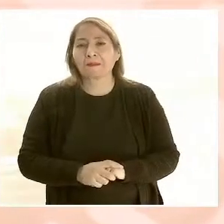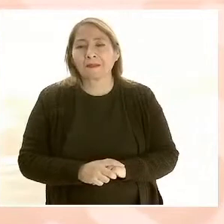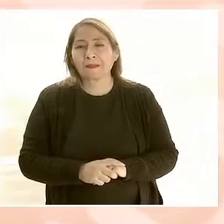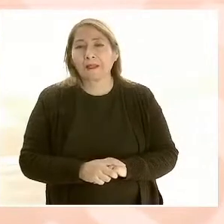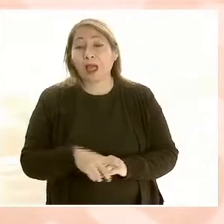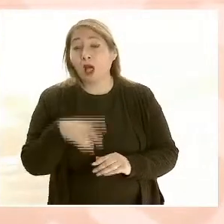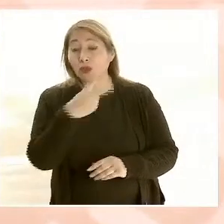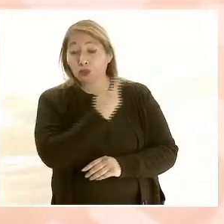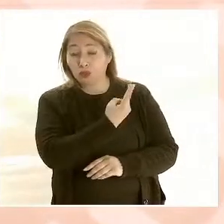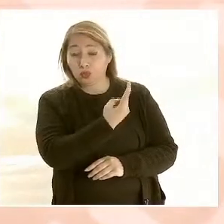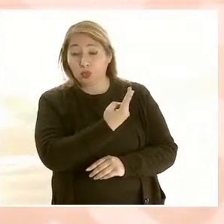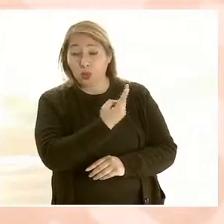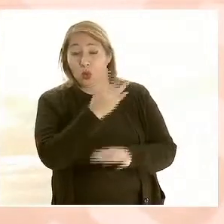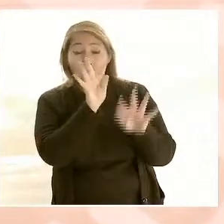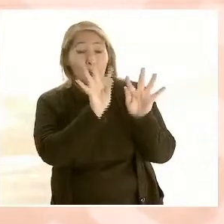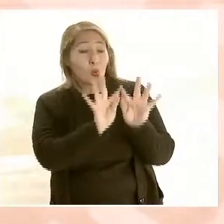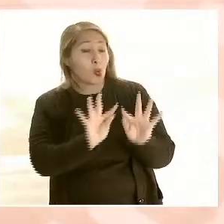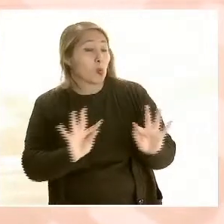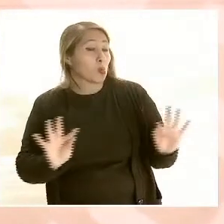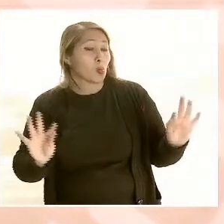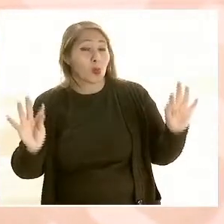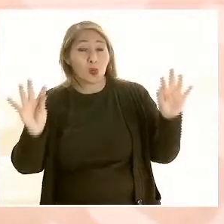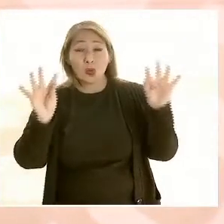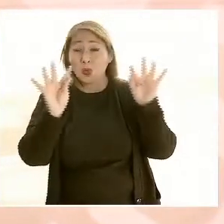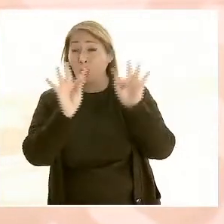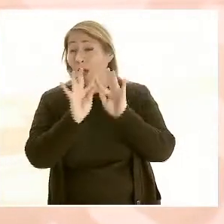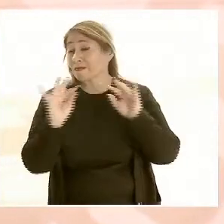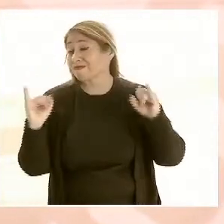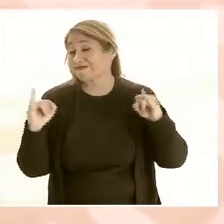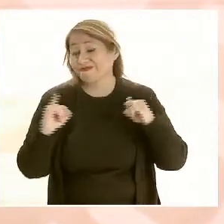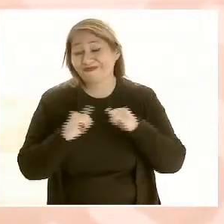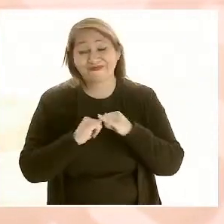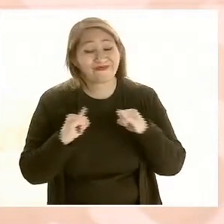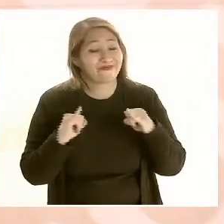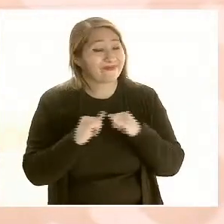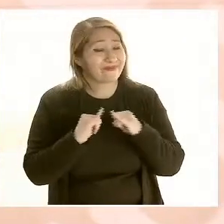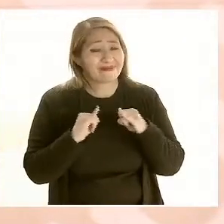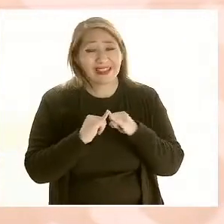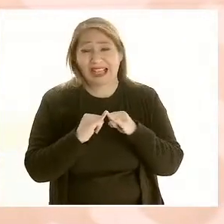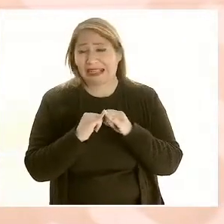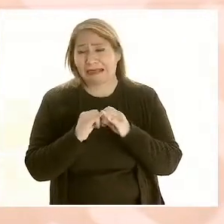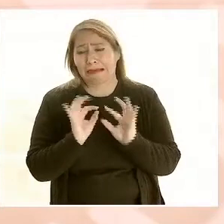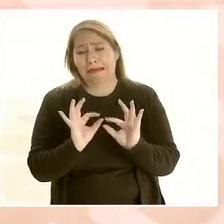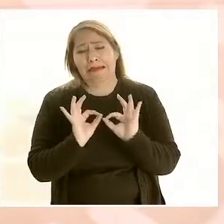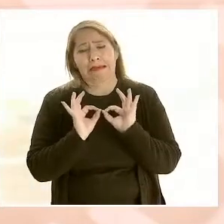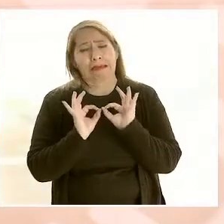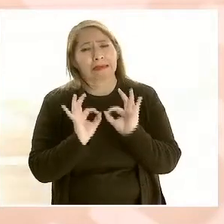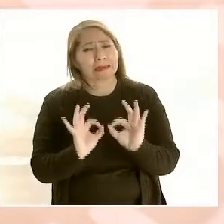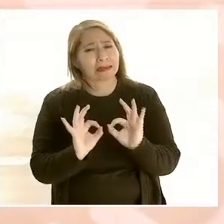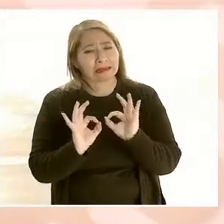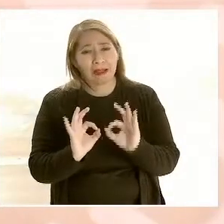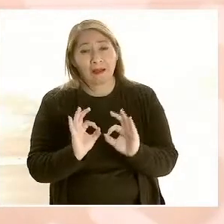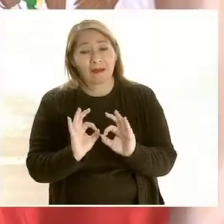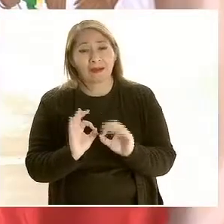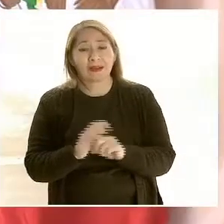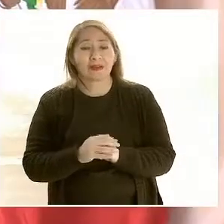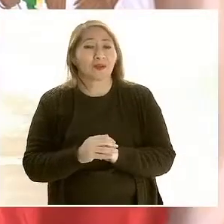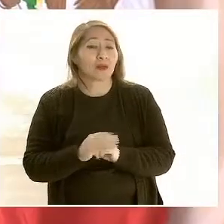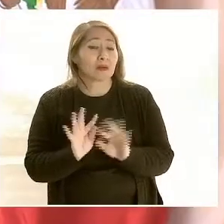dos importantes instituciones que son pilares del